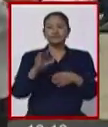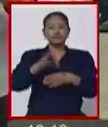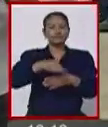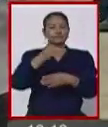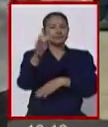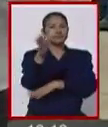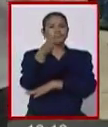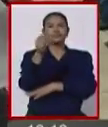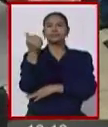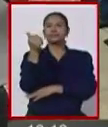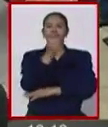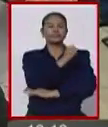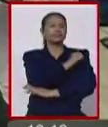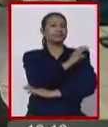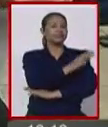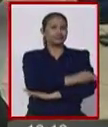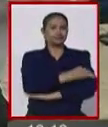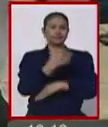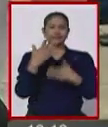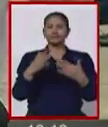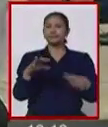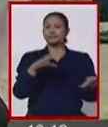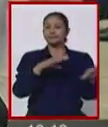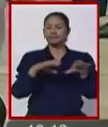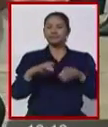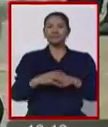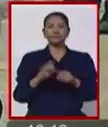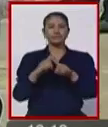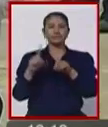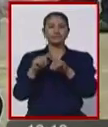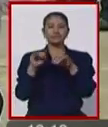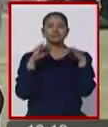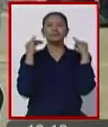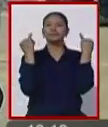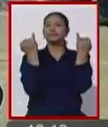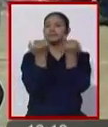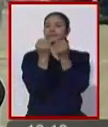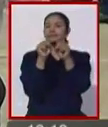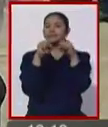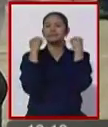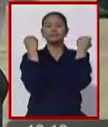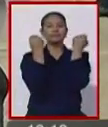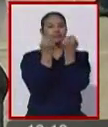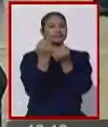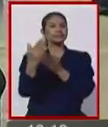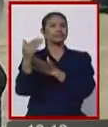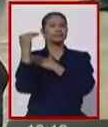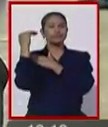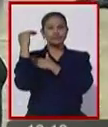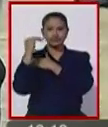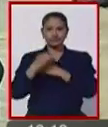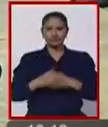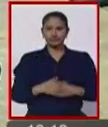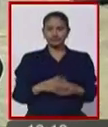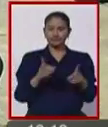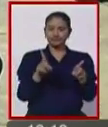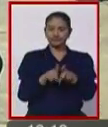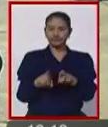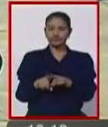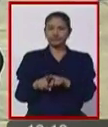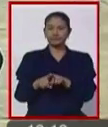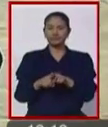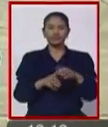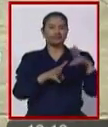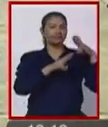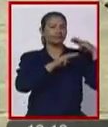confección de esta bandera de 10 kilómetros está realizada por diferentes instituciones y sectores sociales en Santa Cruz de la Sierra. También